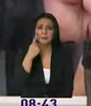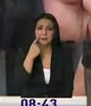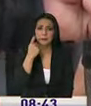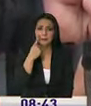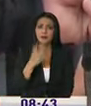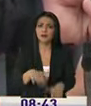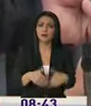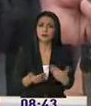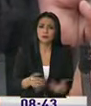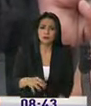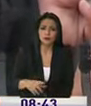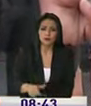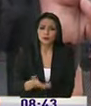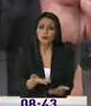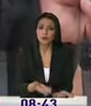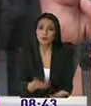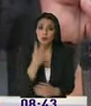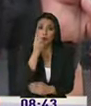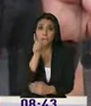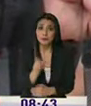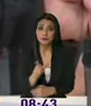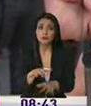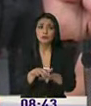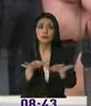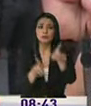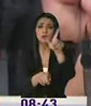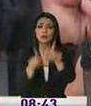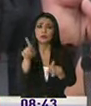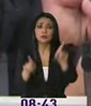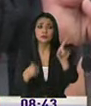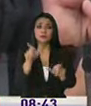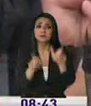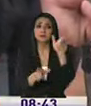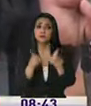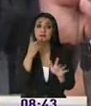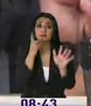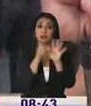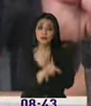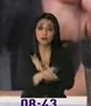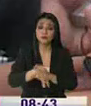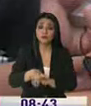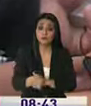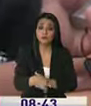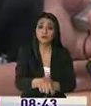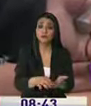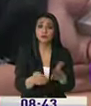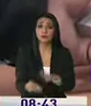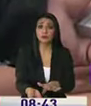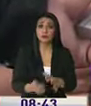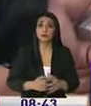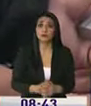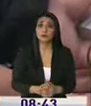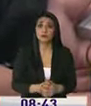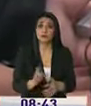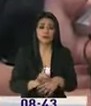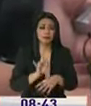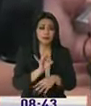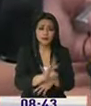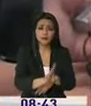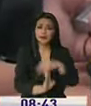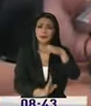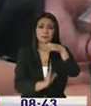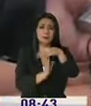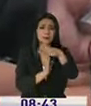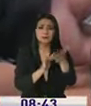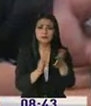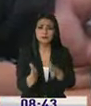malo porque no es solo una persona, sino somos algunos denunciantes que estamos aquí. Que porque no pueden dejar descansar en